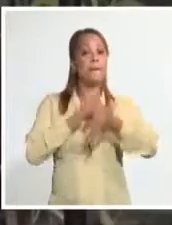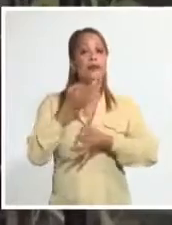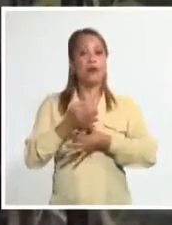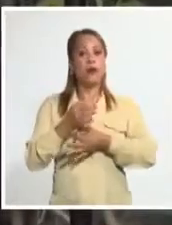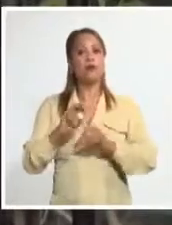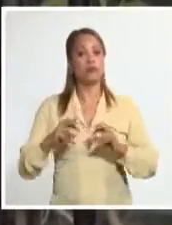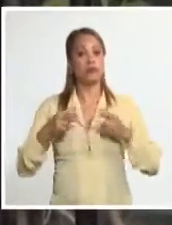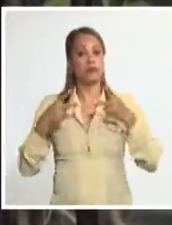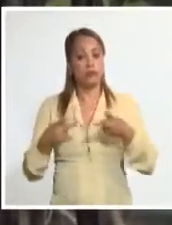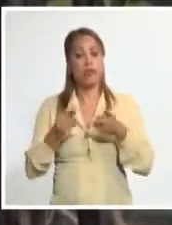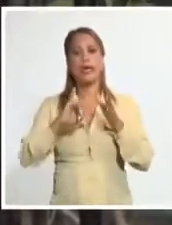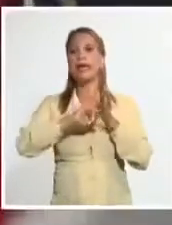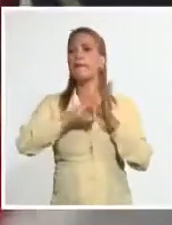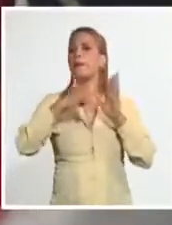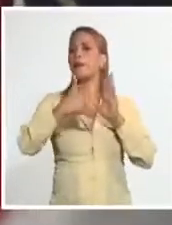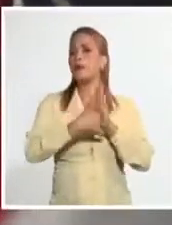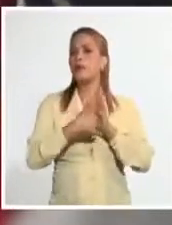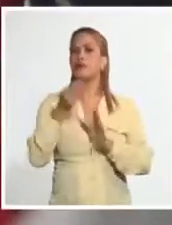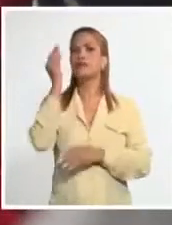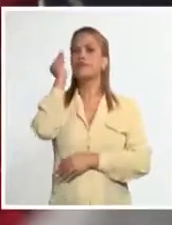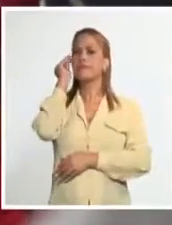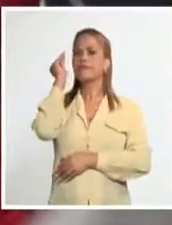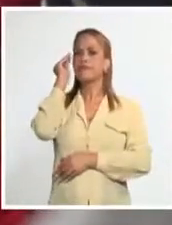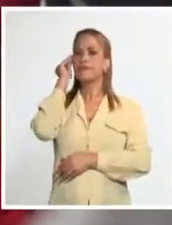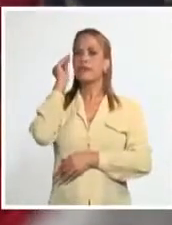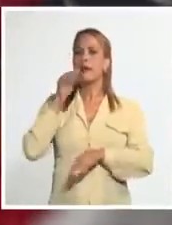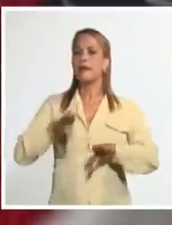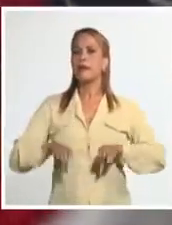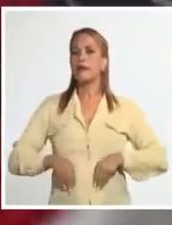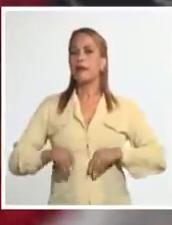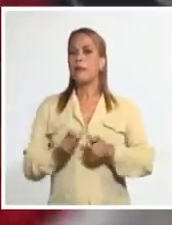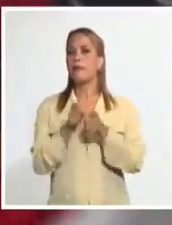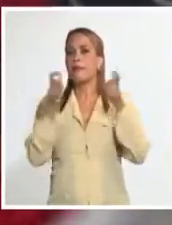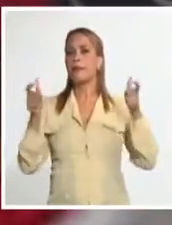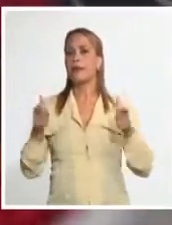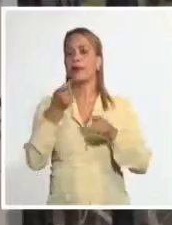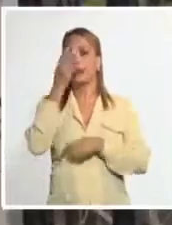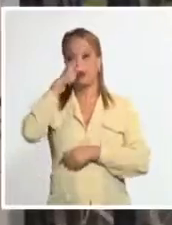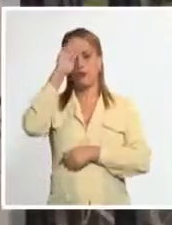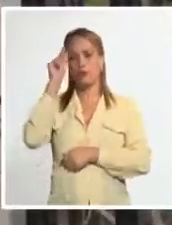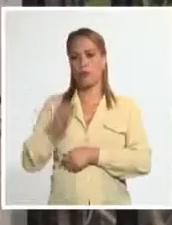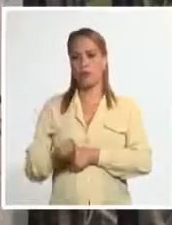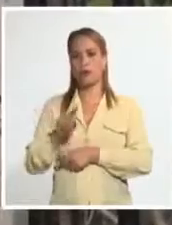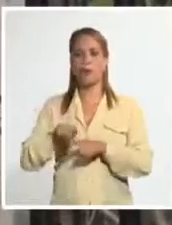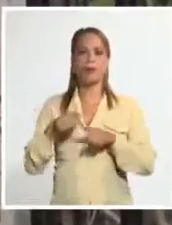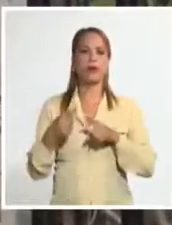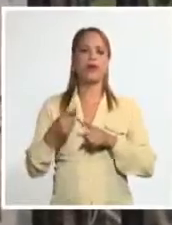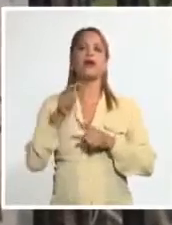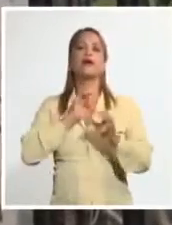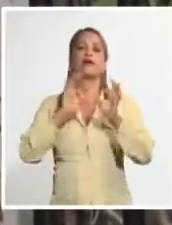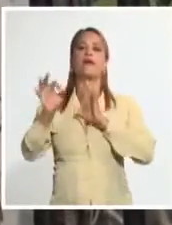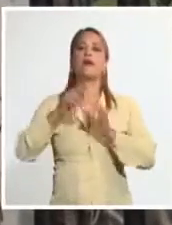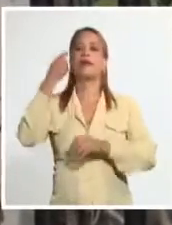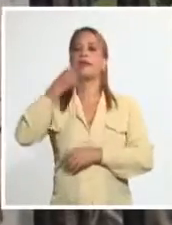de que el proyecto será comprendido y aceptado por la mayoría de los cubanos porque salvaguarda